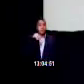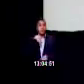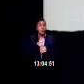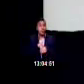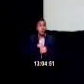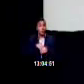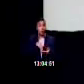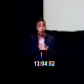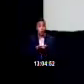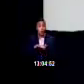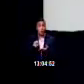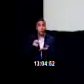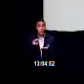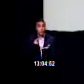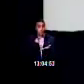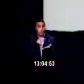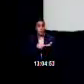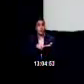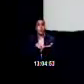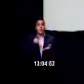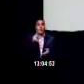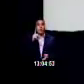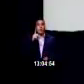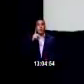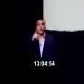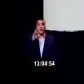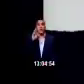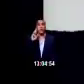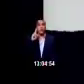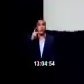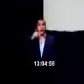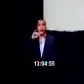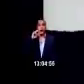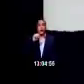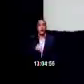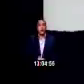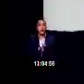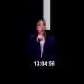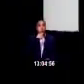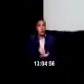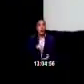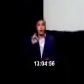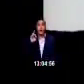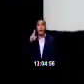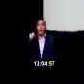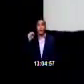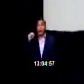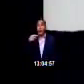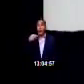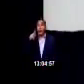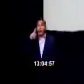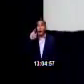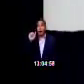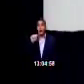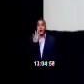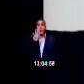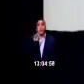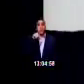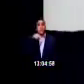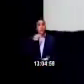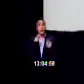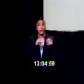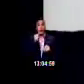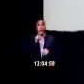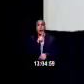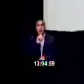de la fotocopia se lee con tinta azul Franklin Calderón $40,000 y Juan Guerra $40,000. Además, otros 4 cheques por